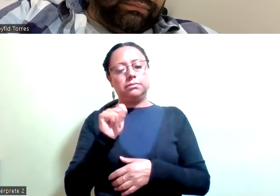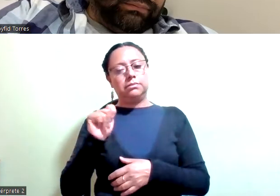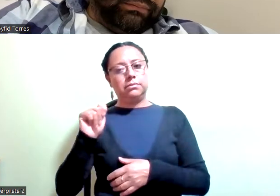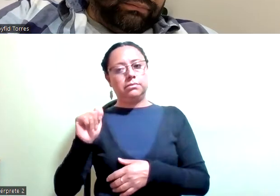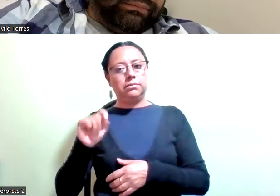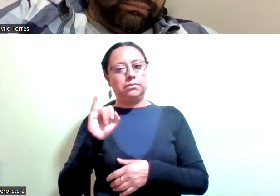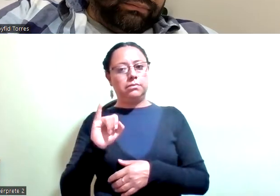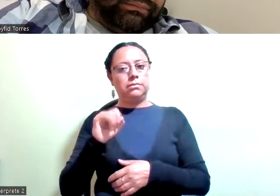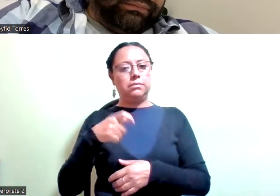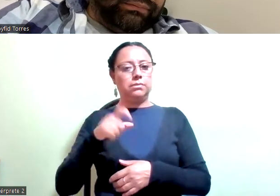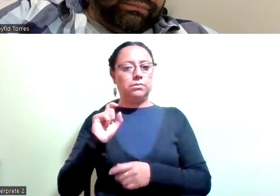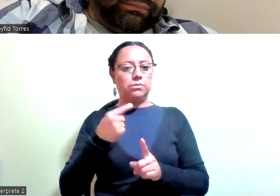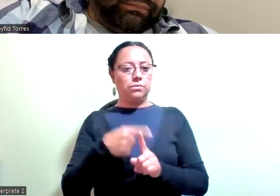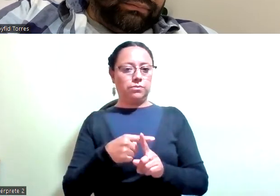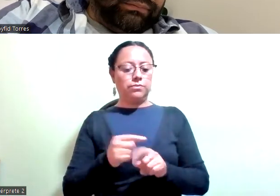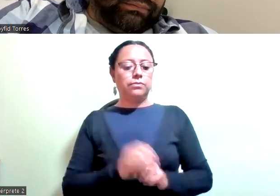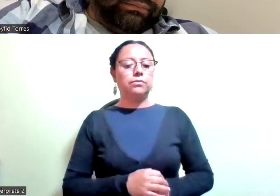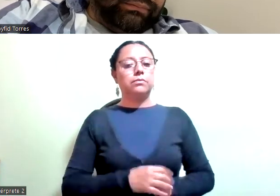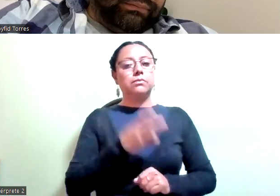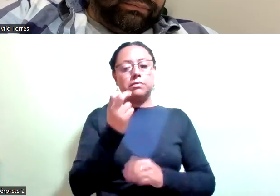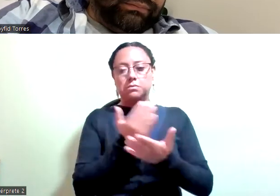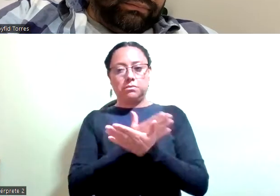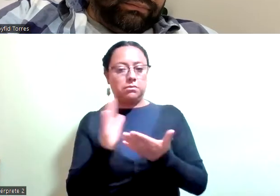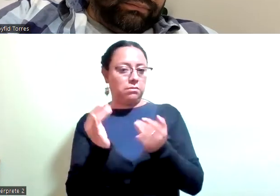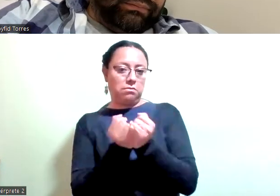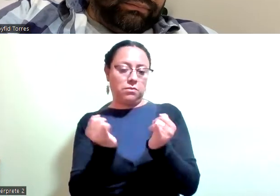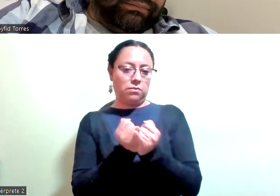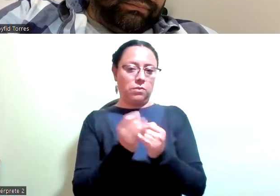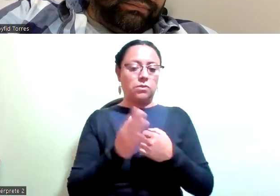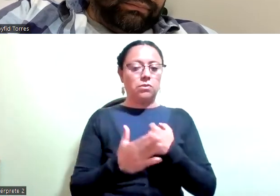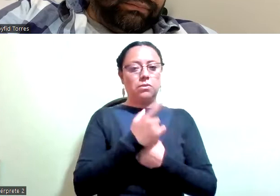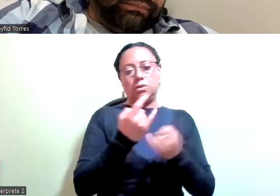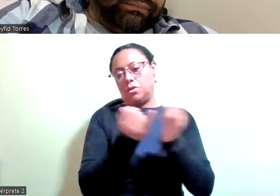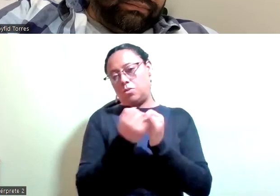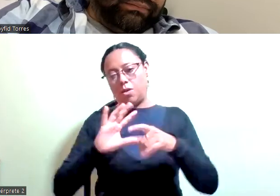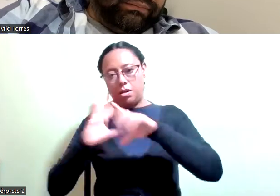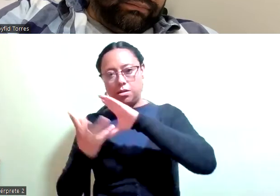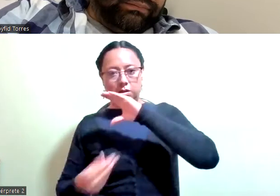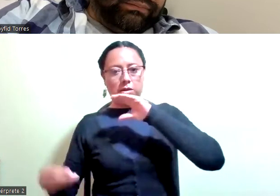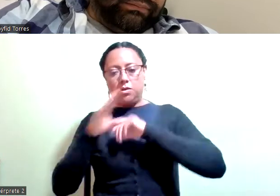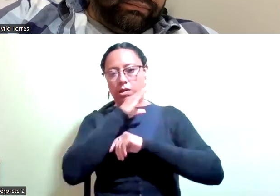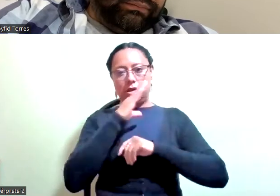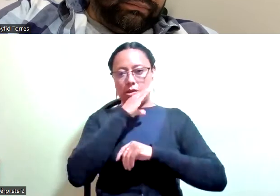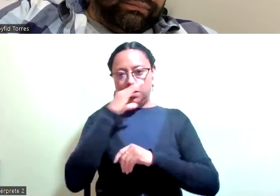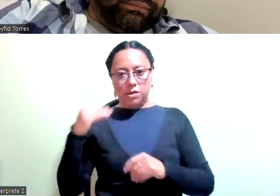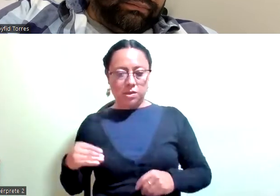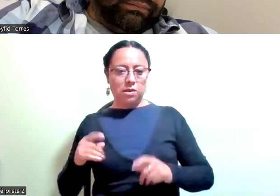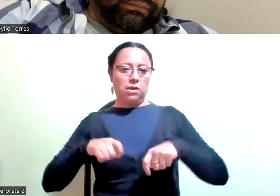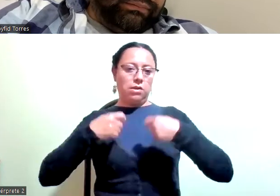LGBTTIQ+, ¿no? Es excluyente, pues igual, ¿no? De los afrodescendientes, de los